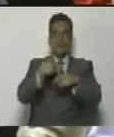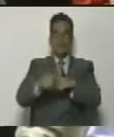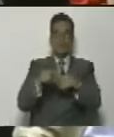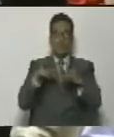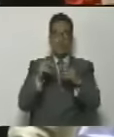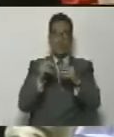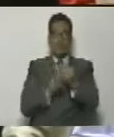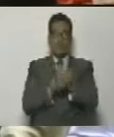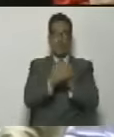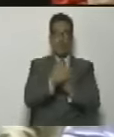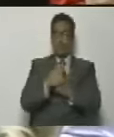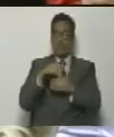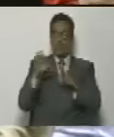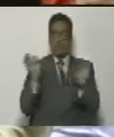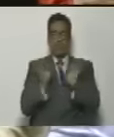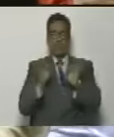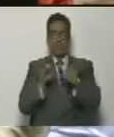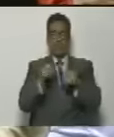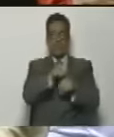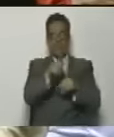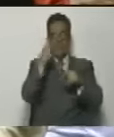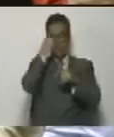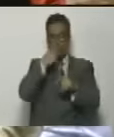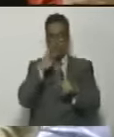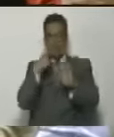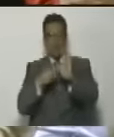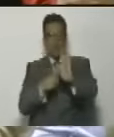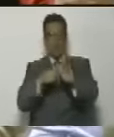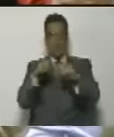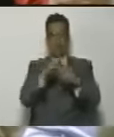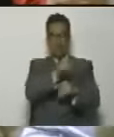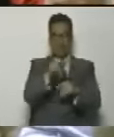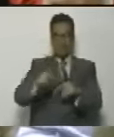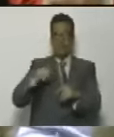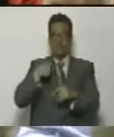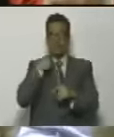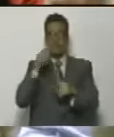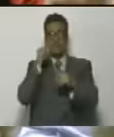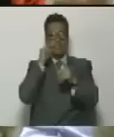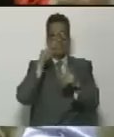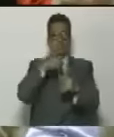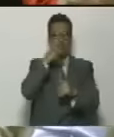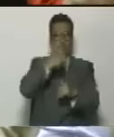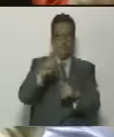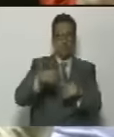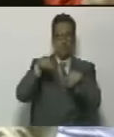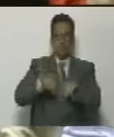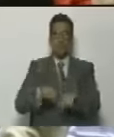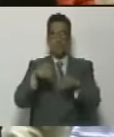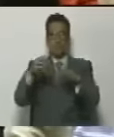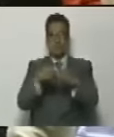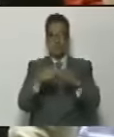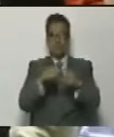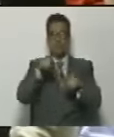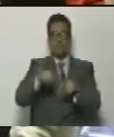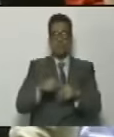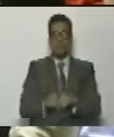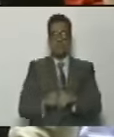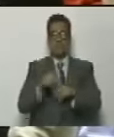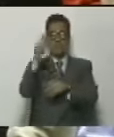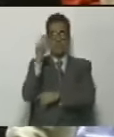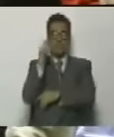no es escondidos, es de cara a la gente, es diciéndole al pueblo de Venezuela, aquí están sus partidos, aquí están